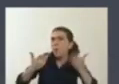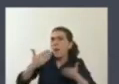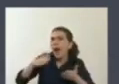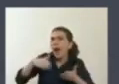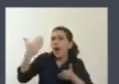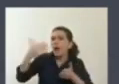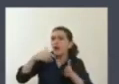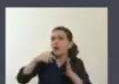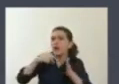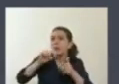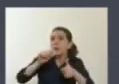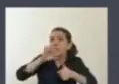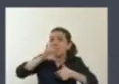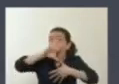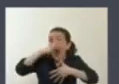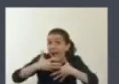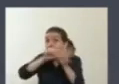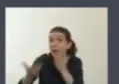continente.